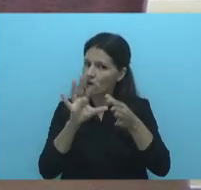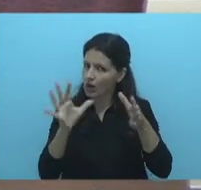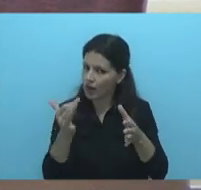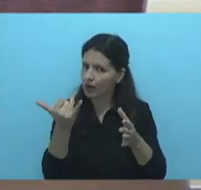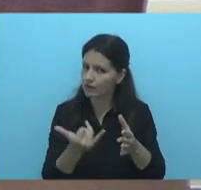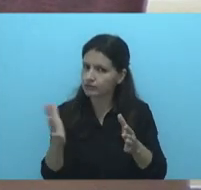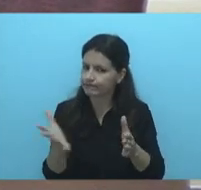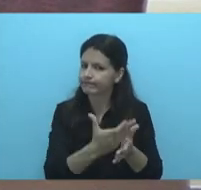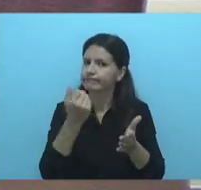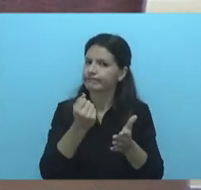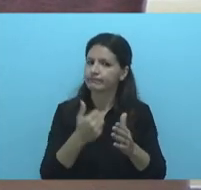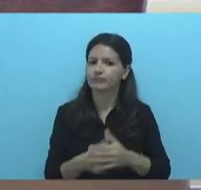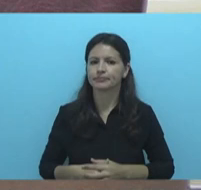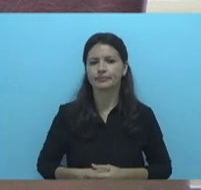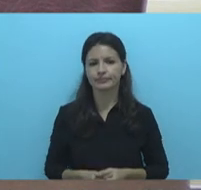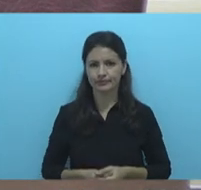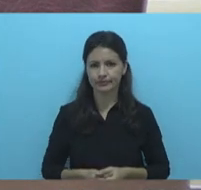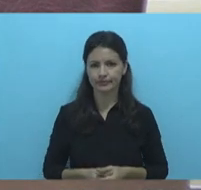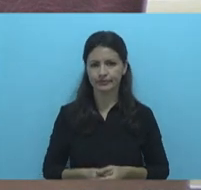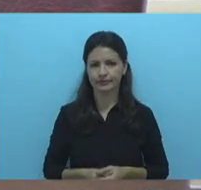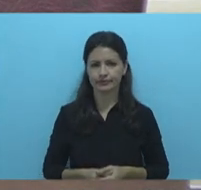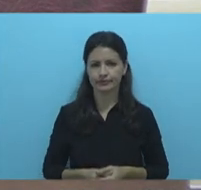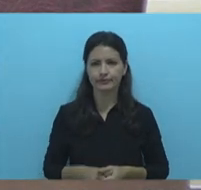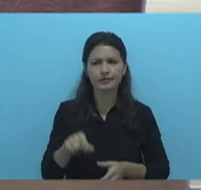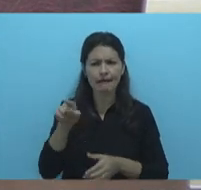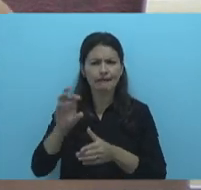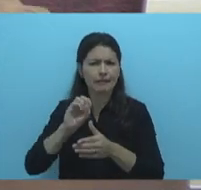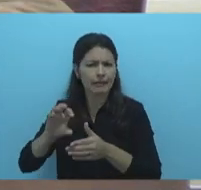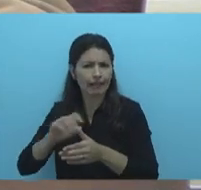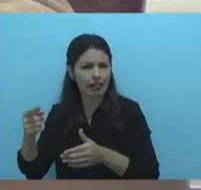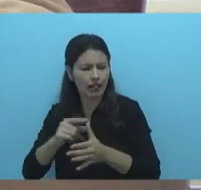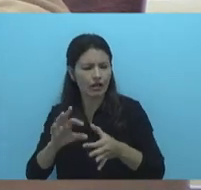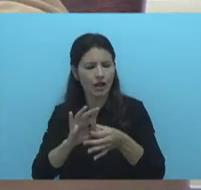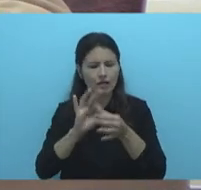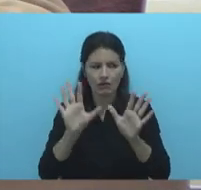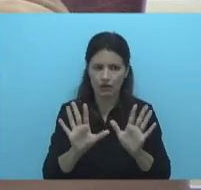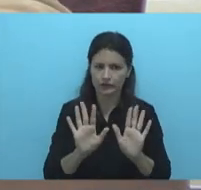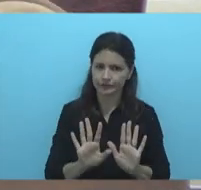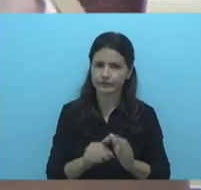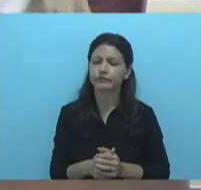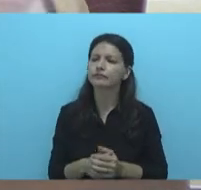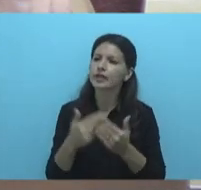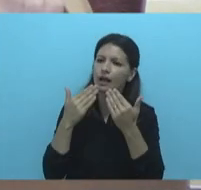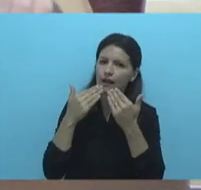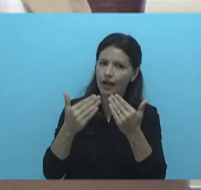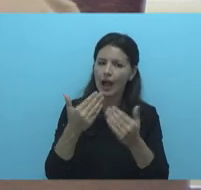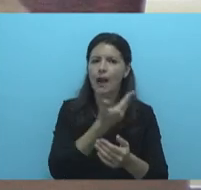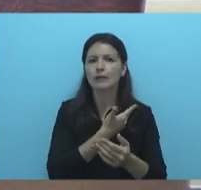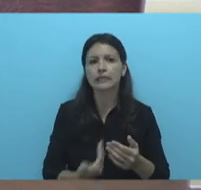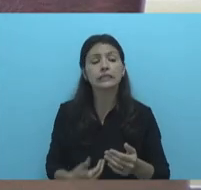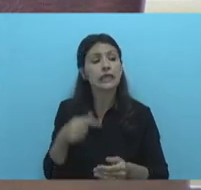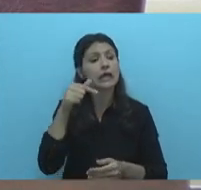lo que habíamos votado en relación a esto de los 40 años de la democracia. Así que muchísimas gracias, señor presidente. En esa misma